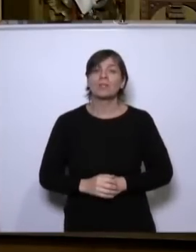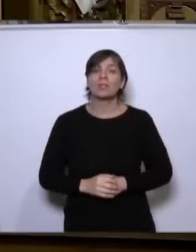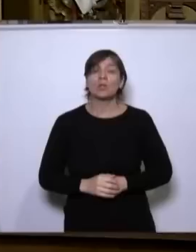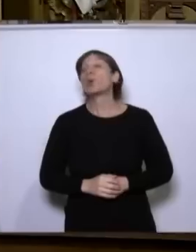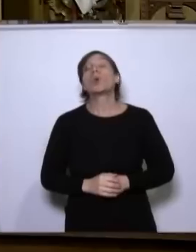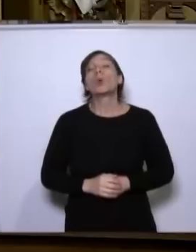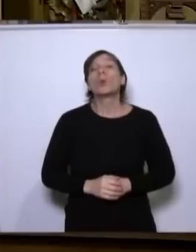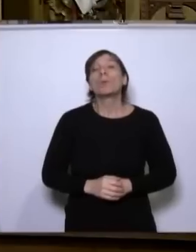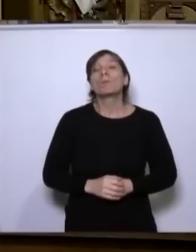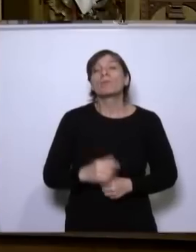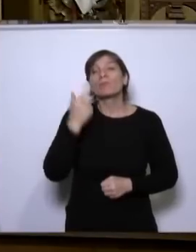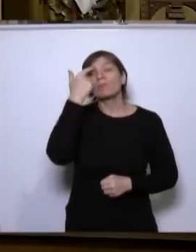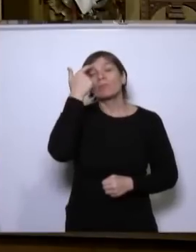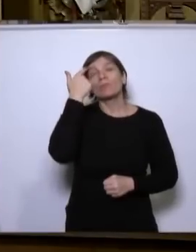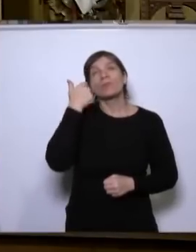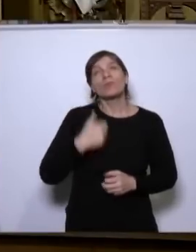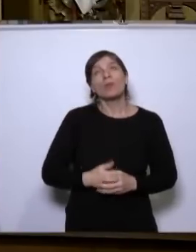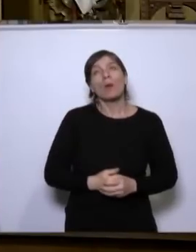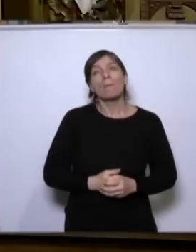Cuando el artista que